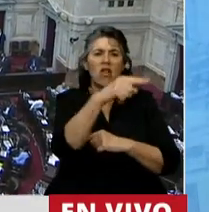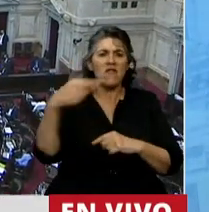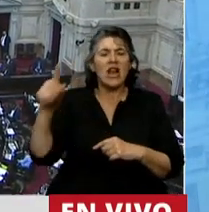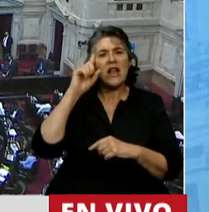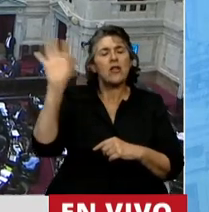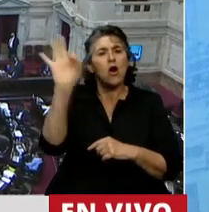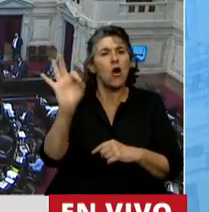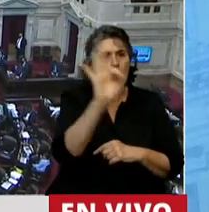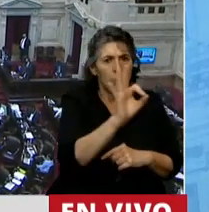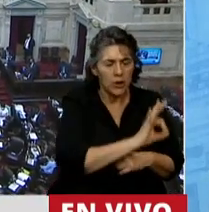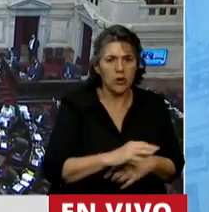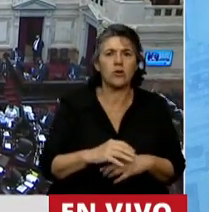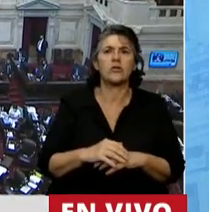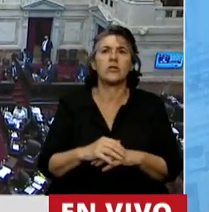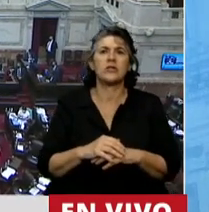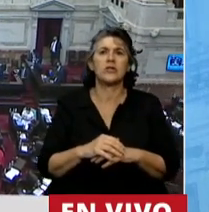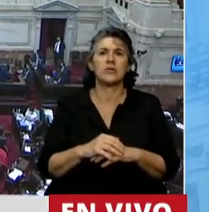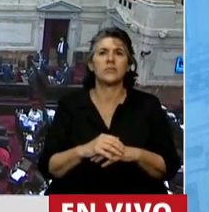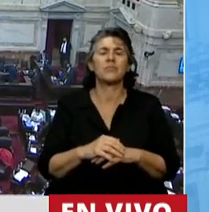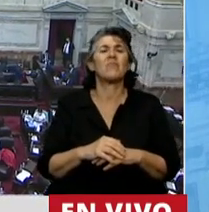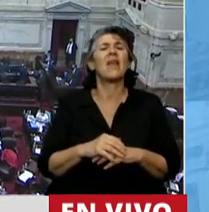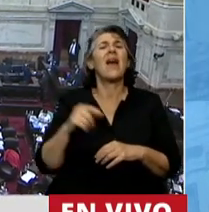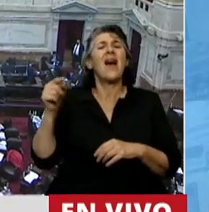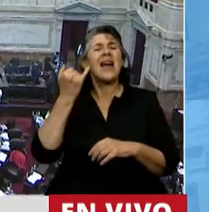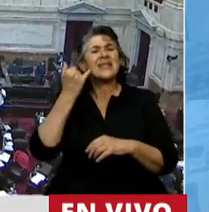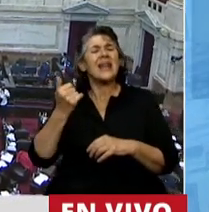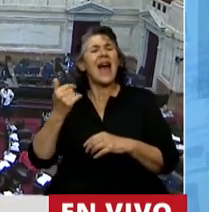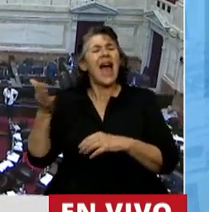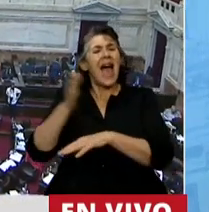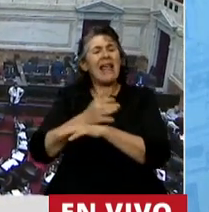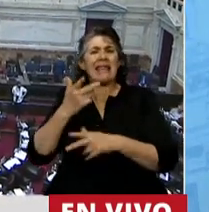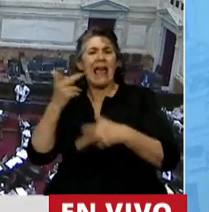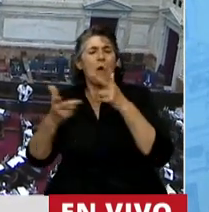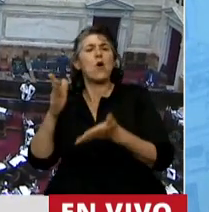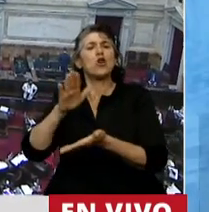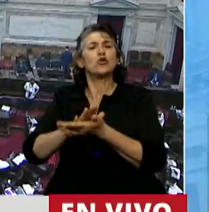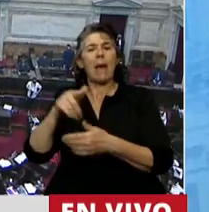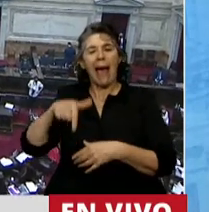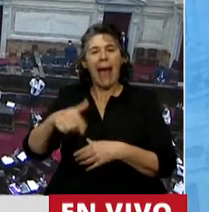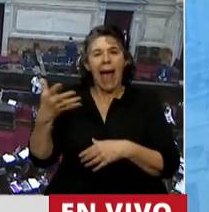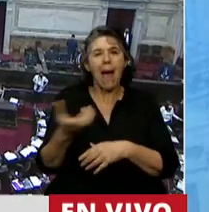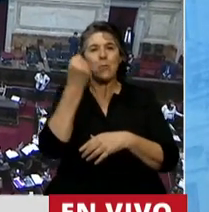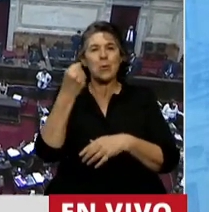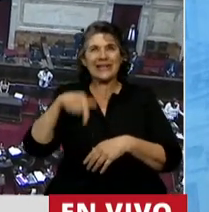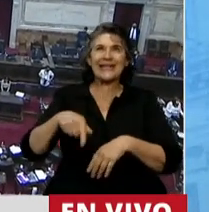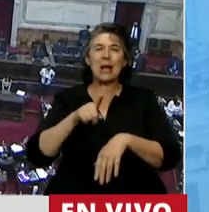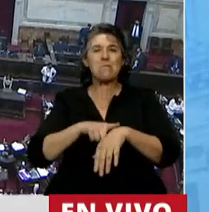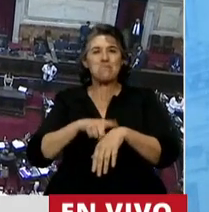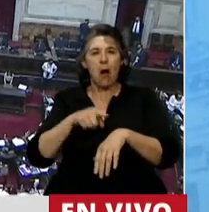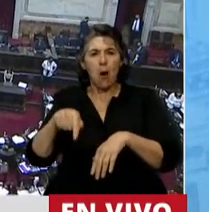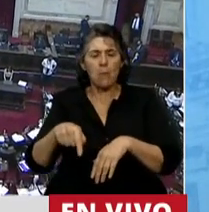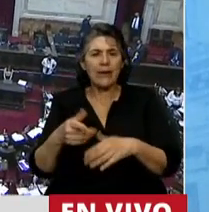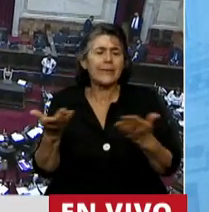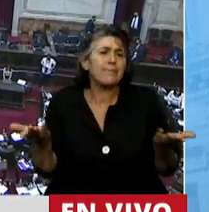se plantea la cuestión de la oportunidad del tratamiento del proyecto, la realidad, señor presidente, es que no hay un